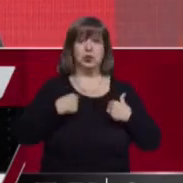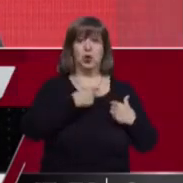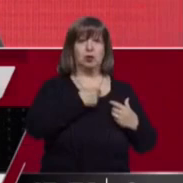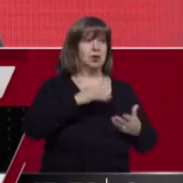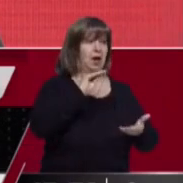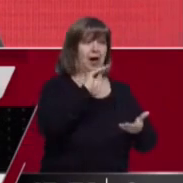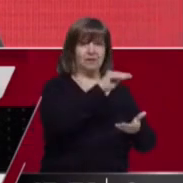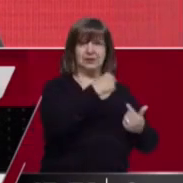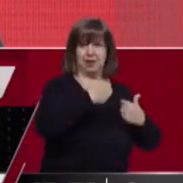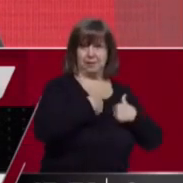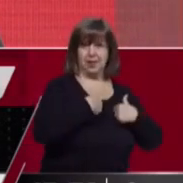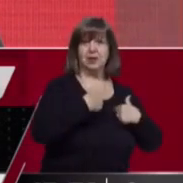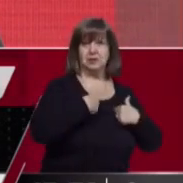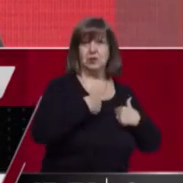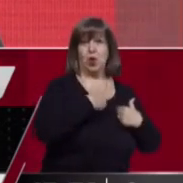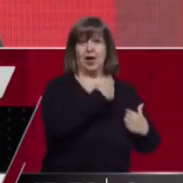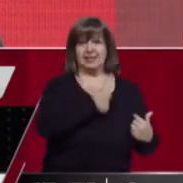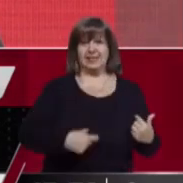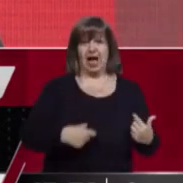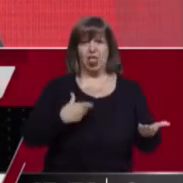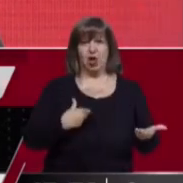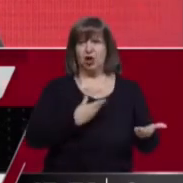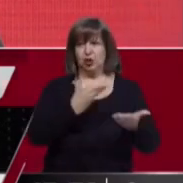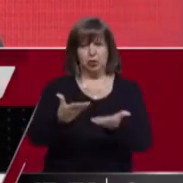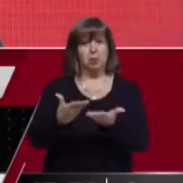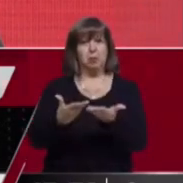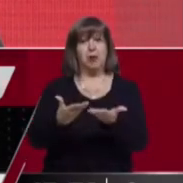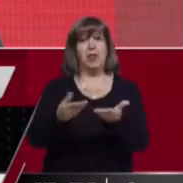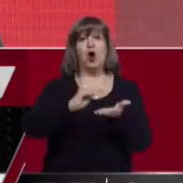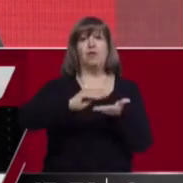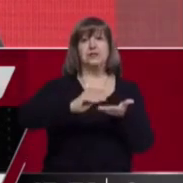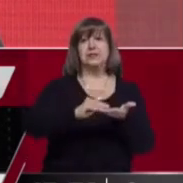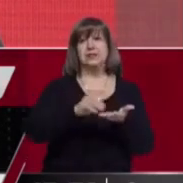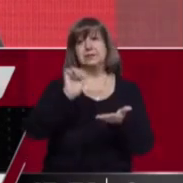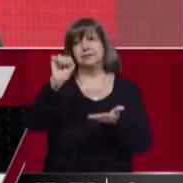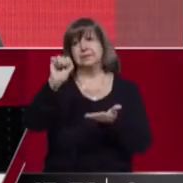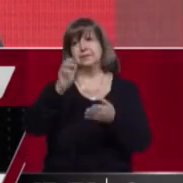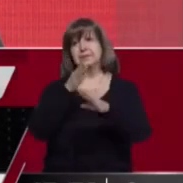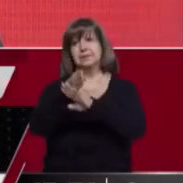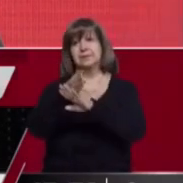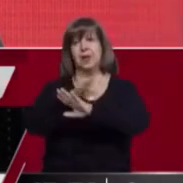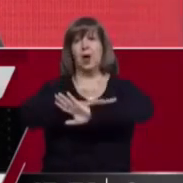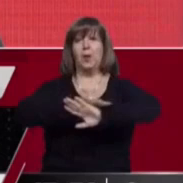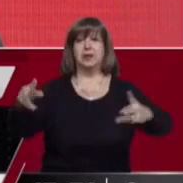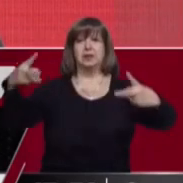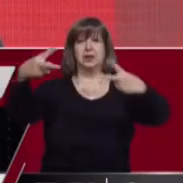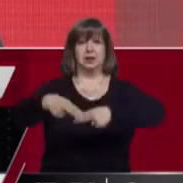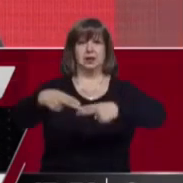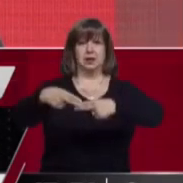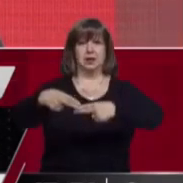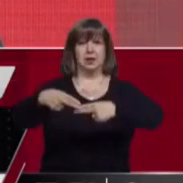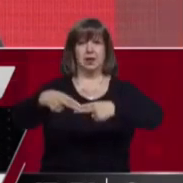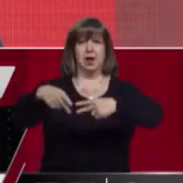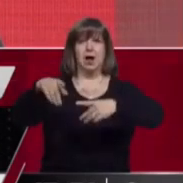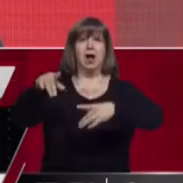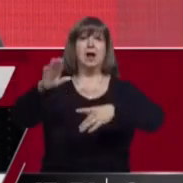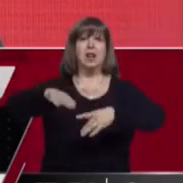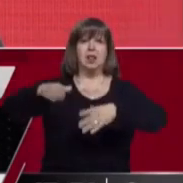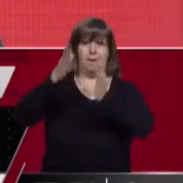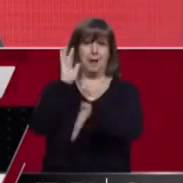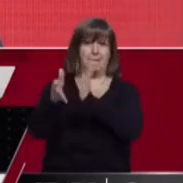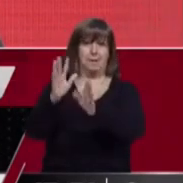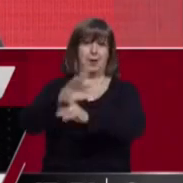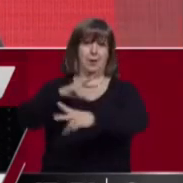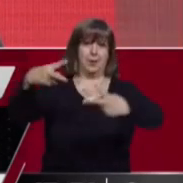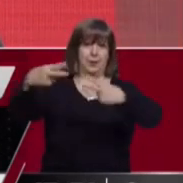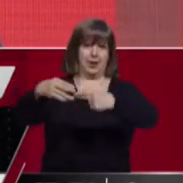yo ir a un vecino, golpear la puerta y decir, hey, quiero ver si usted golpea a un niño. Si yo tengo un indicador y me lo dan a través de la línea 102,